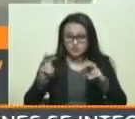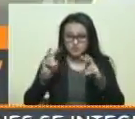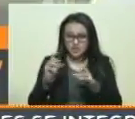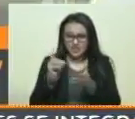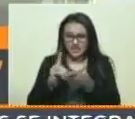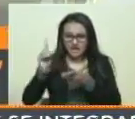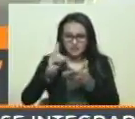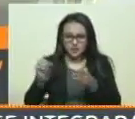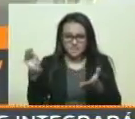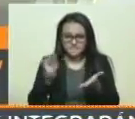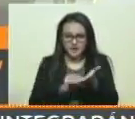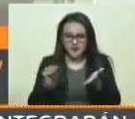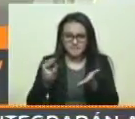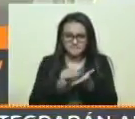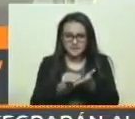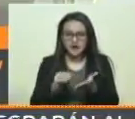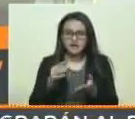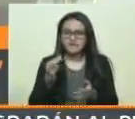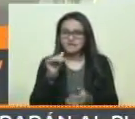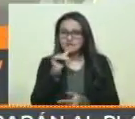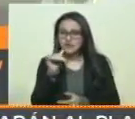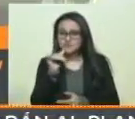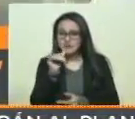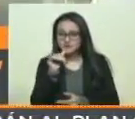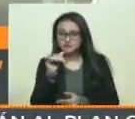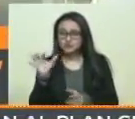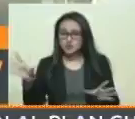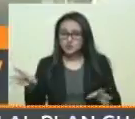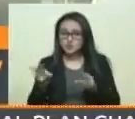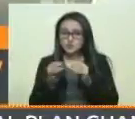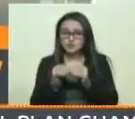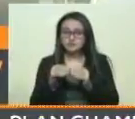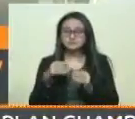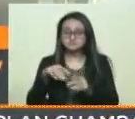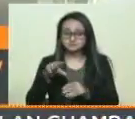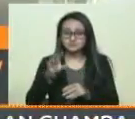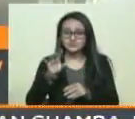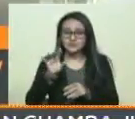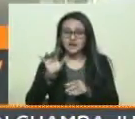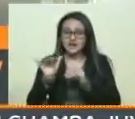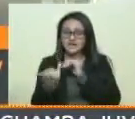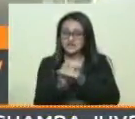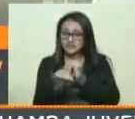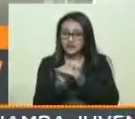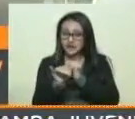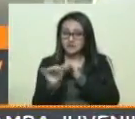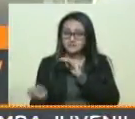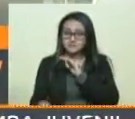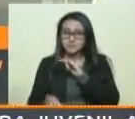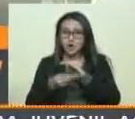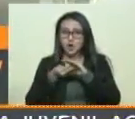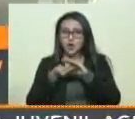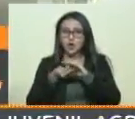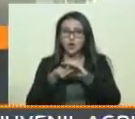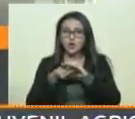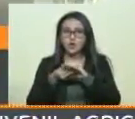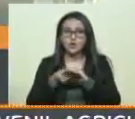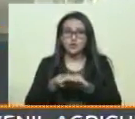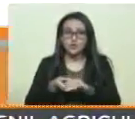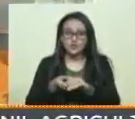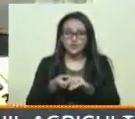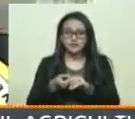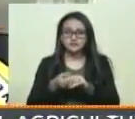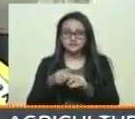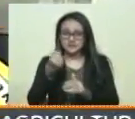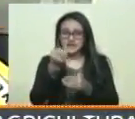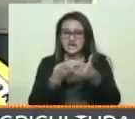una información que se cruza automáticamente, pero también en la página web de nuestro ministerio podemos accesar a la